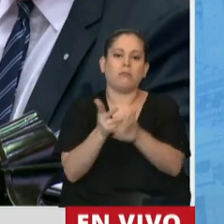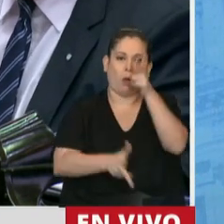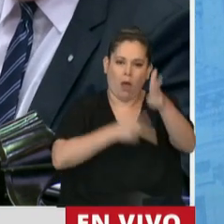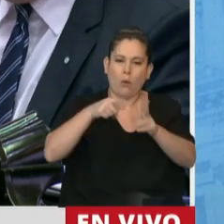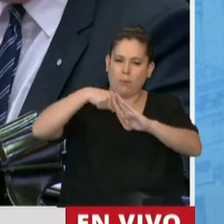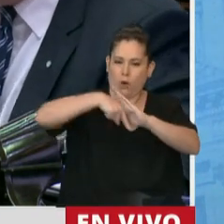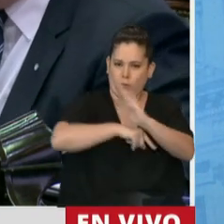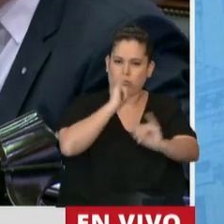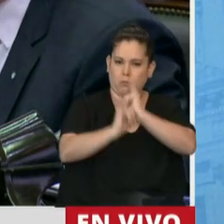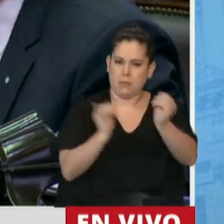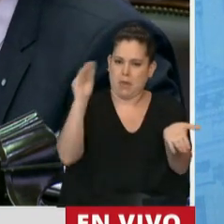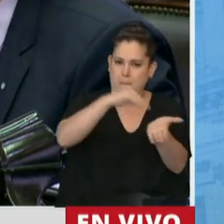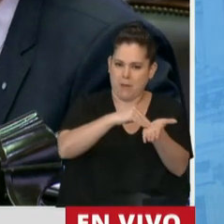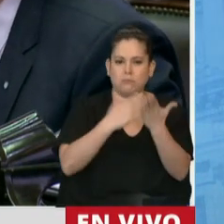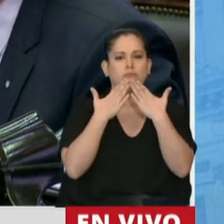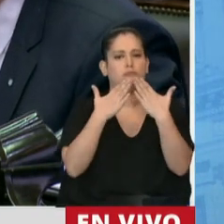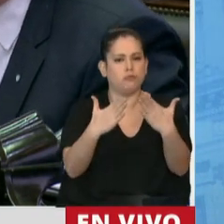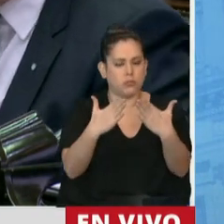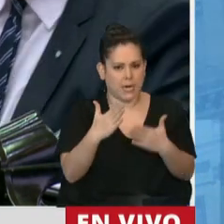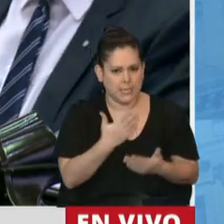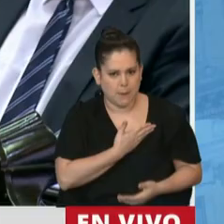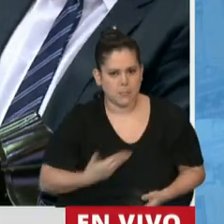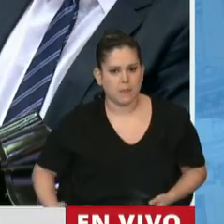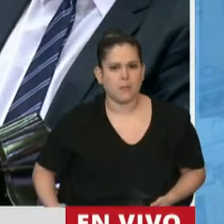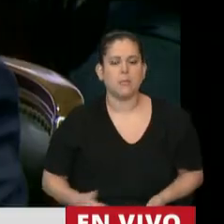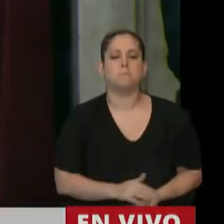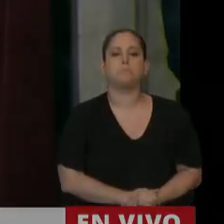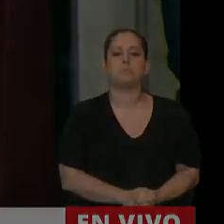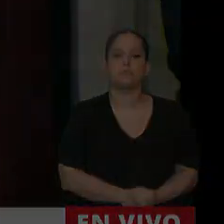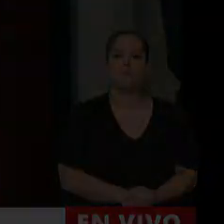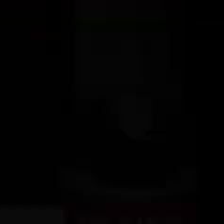tratemos enseguida en el recinto. Muchas gracias, señor presidente. Gracias, diputado.